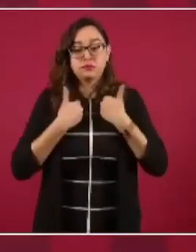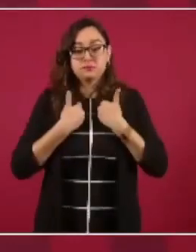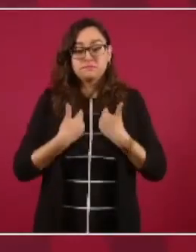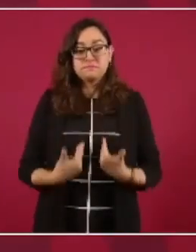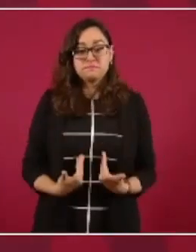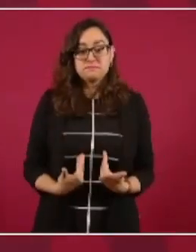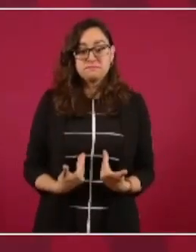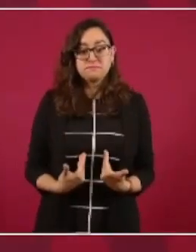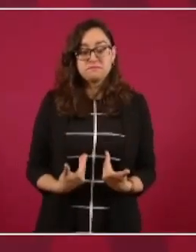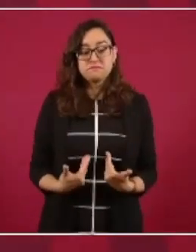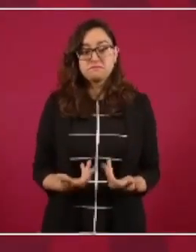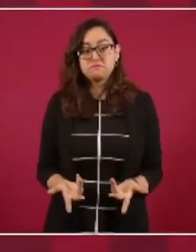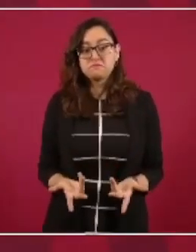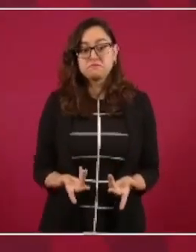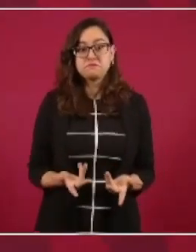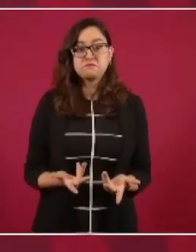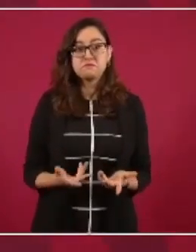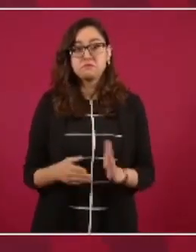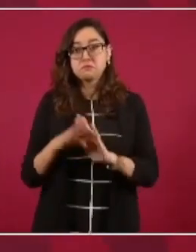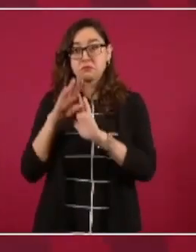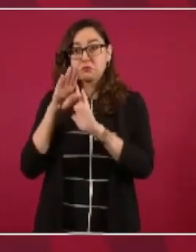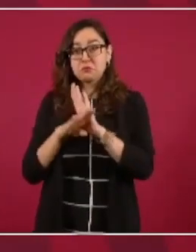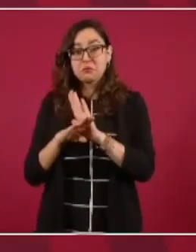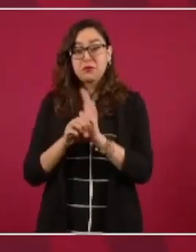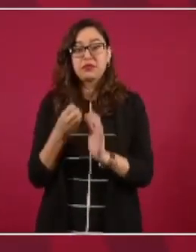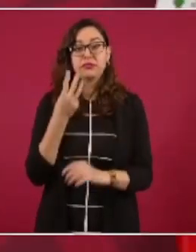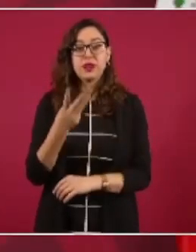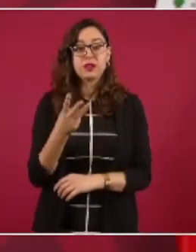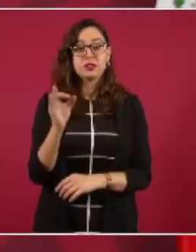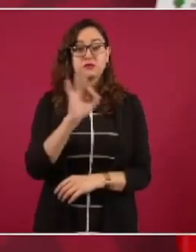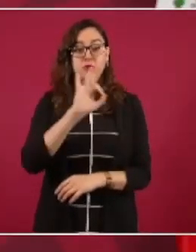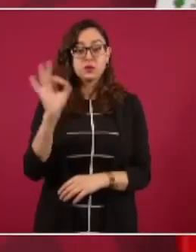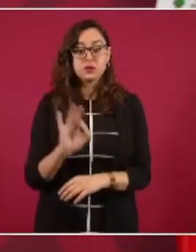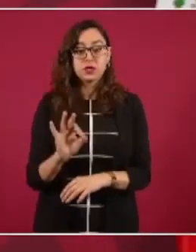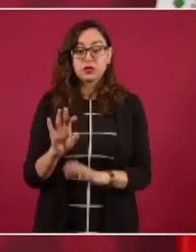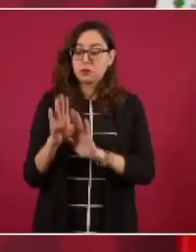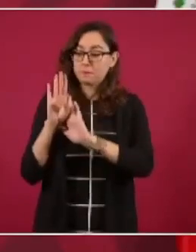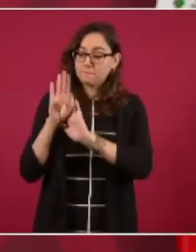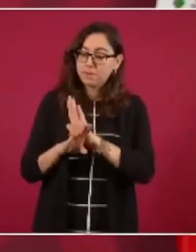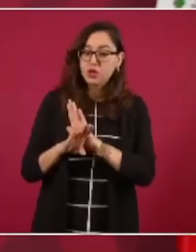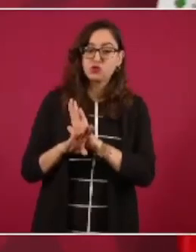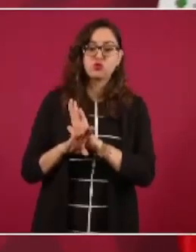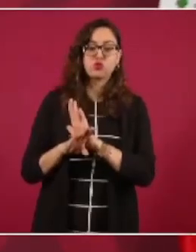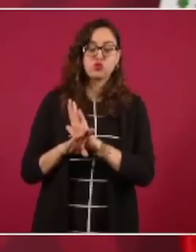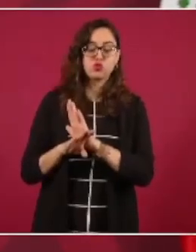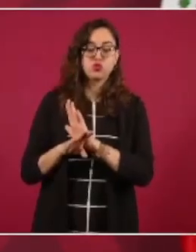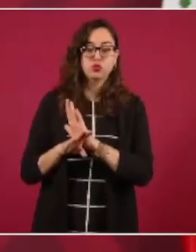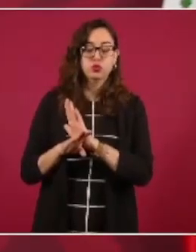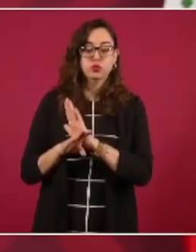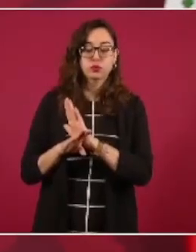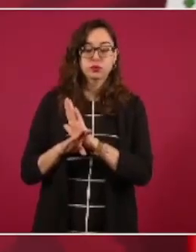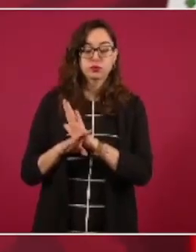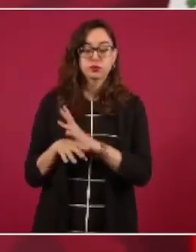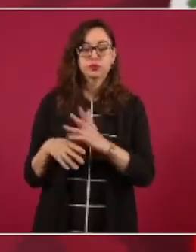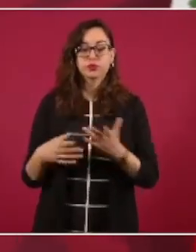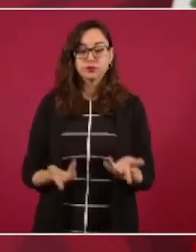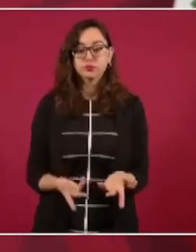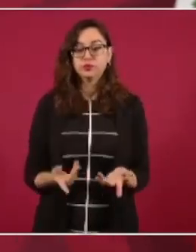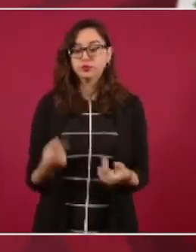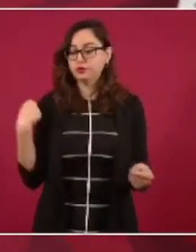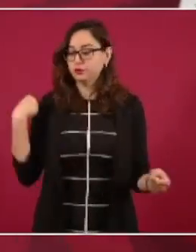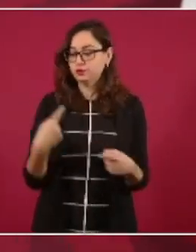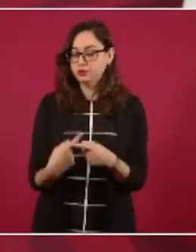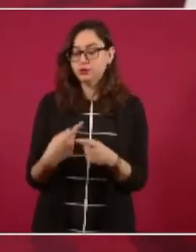ha habido una disminución como del 3% hasta ahora, porque este mes que